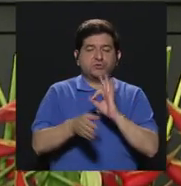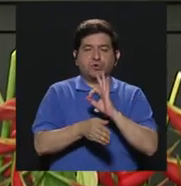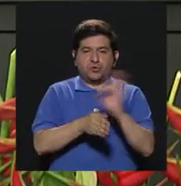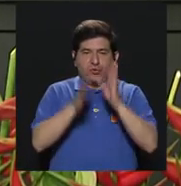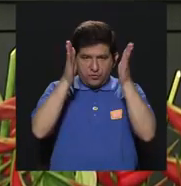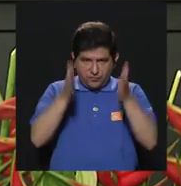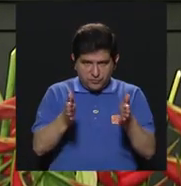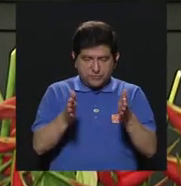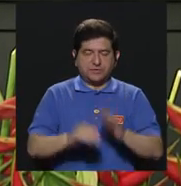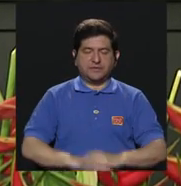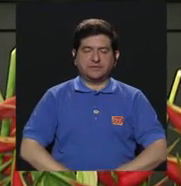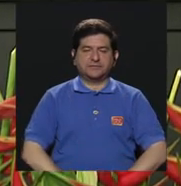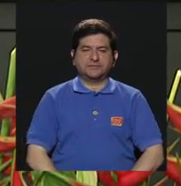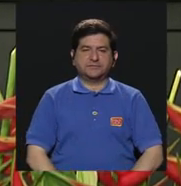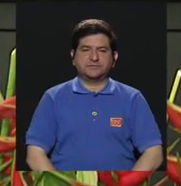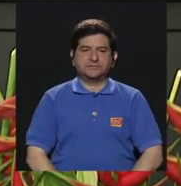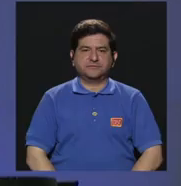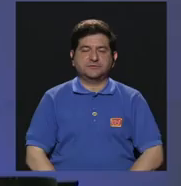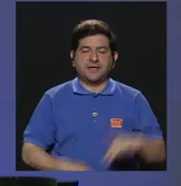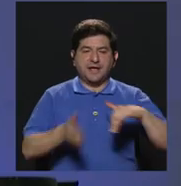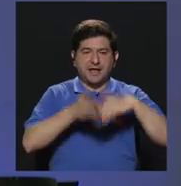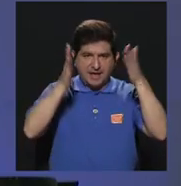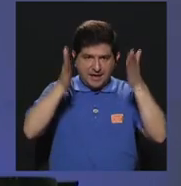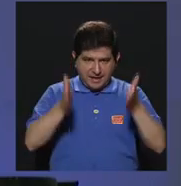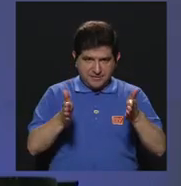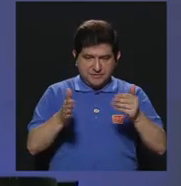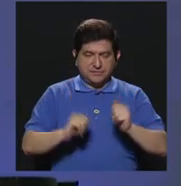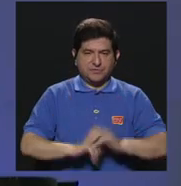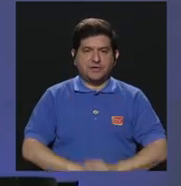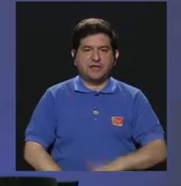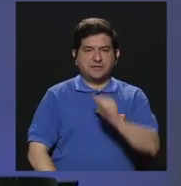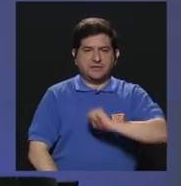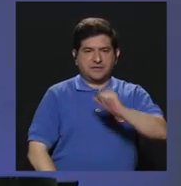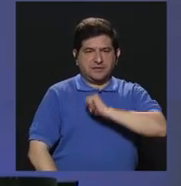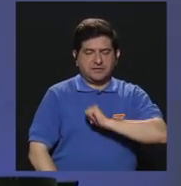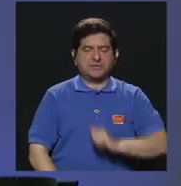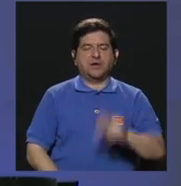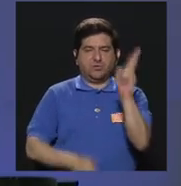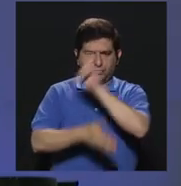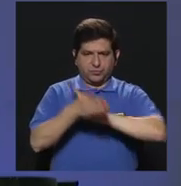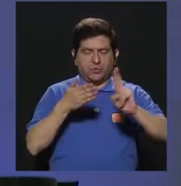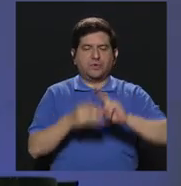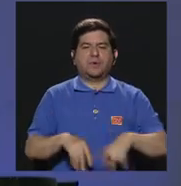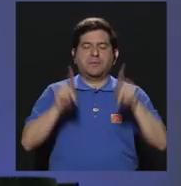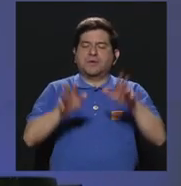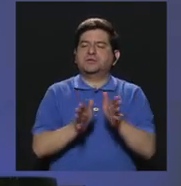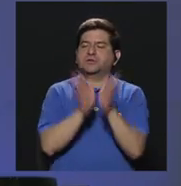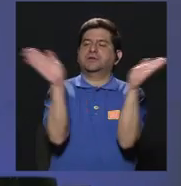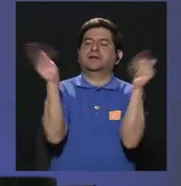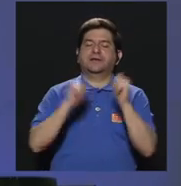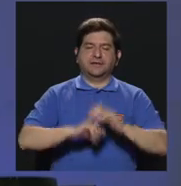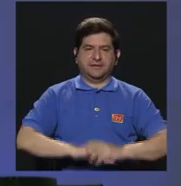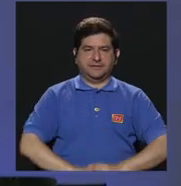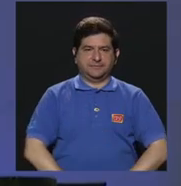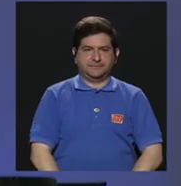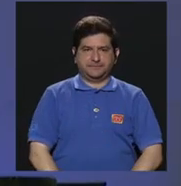funcionarios y funcionarias, estudiantes, autoridades universitarias, público en general.